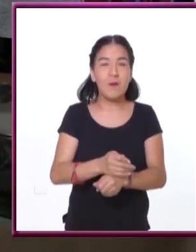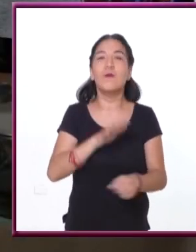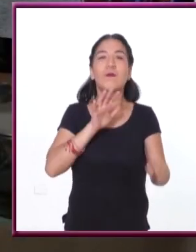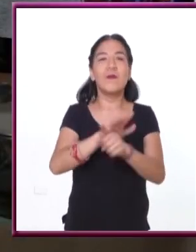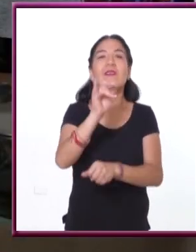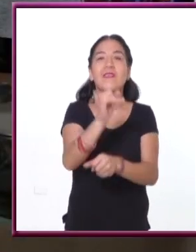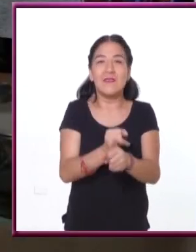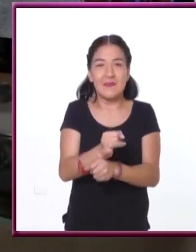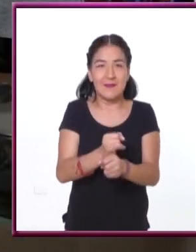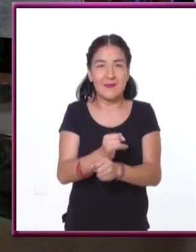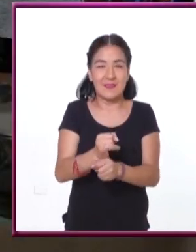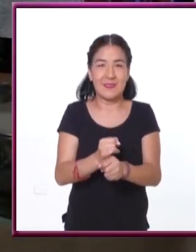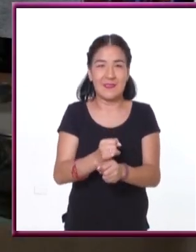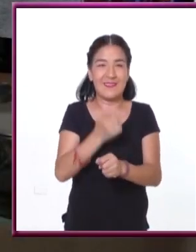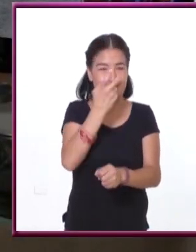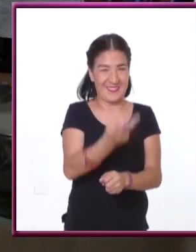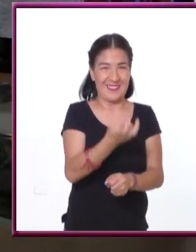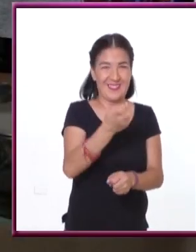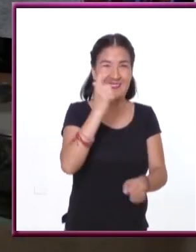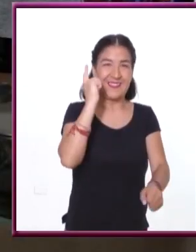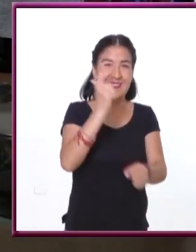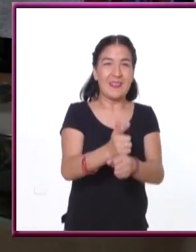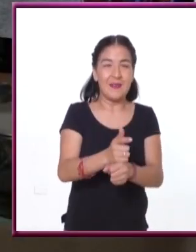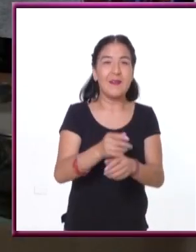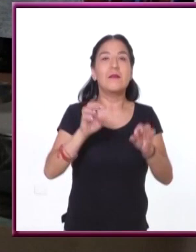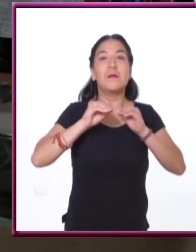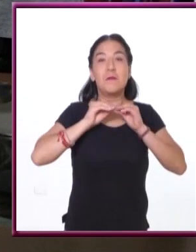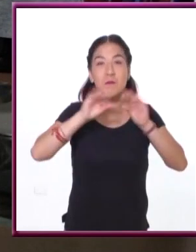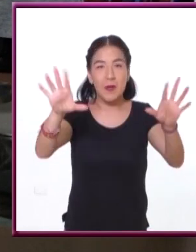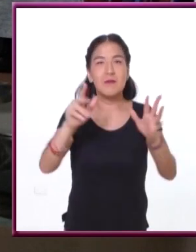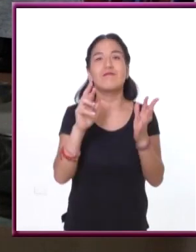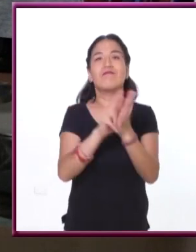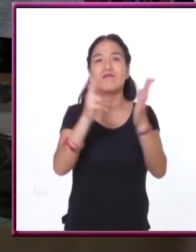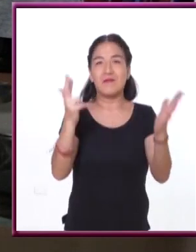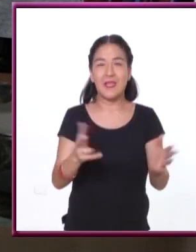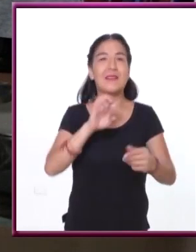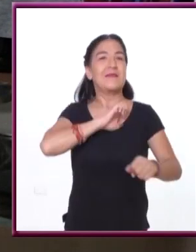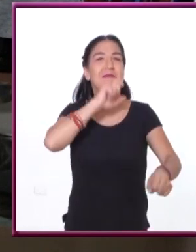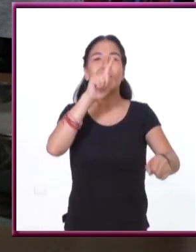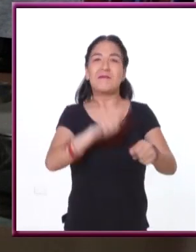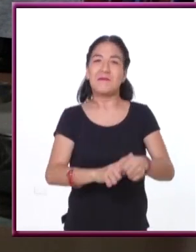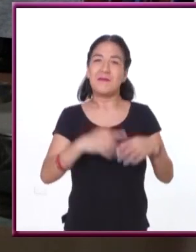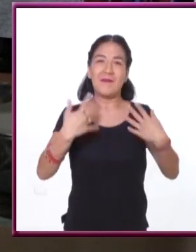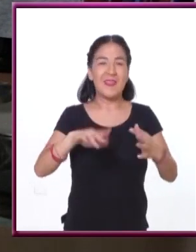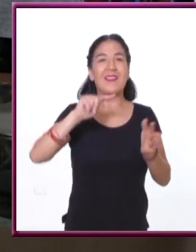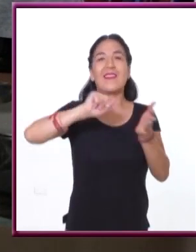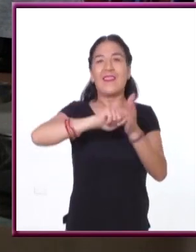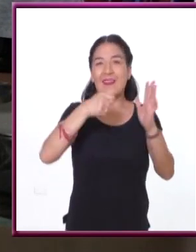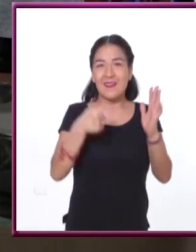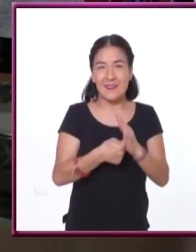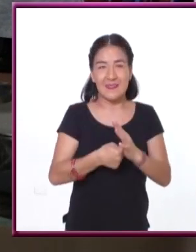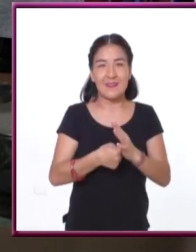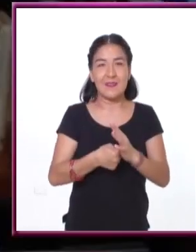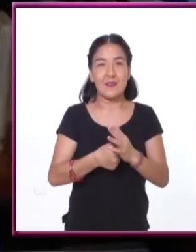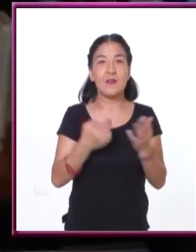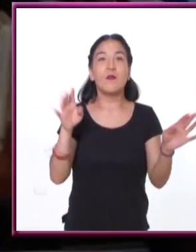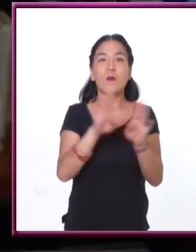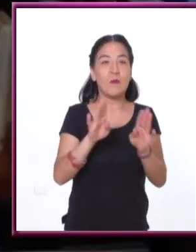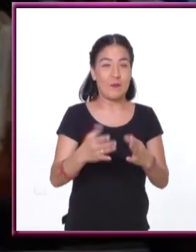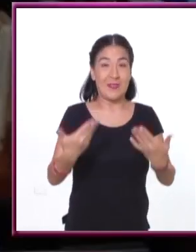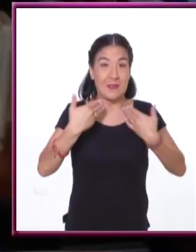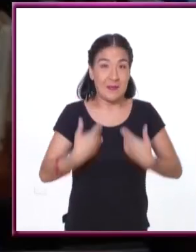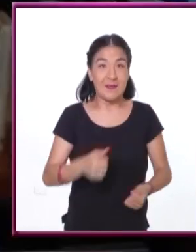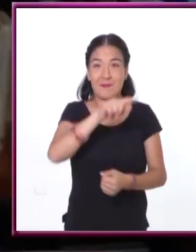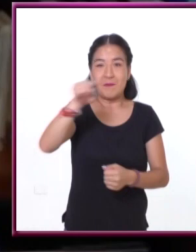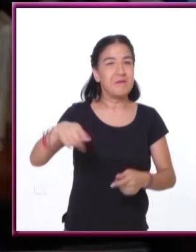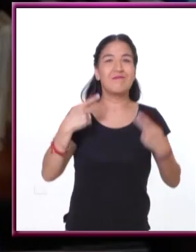la investigación y los descubrimientos se publican en revistas sumamente especializadas y técnicas y no son